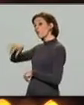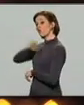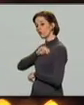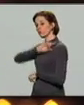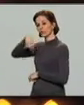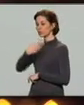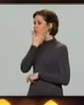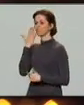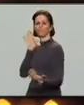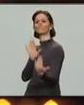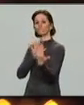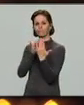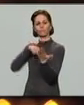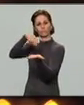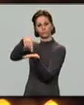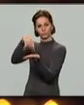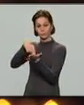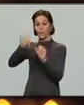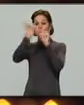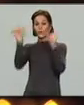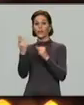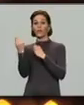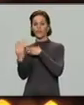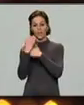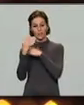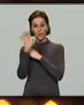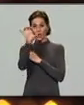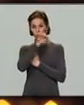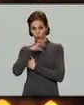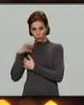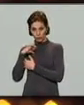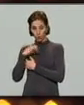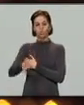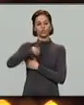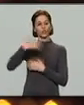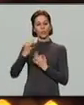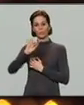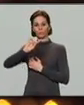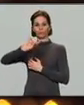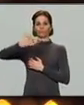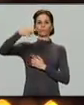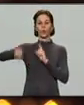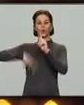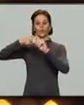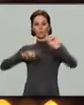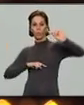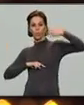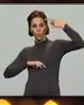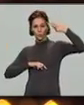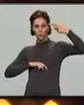nacionalidad que no lo niegue nos va a tener siempre enfrente. En el próximo modelo de financiación autonómica